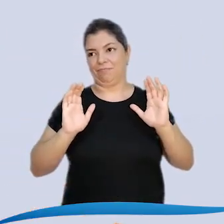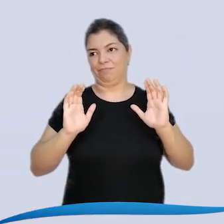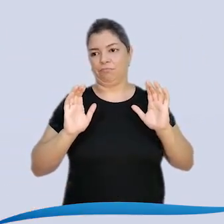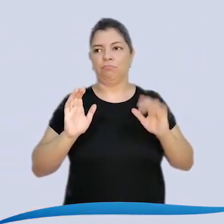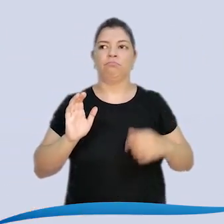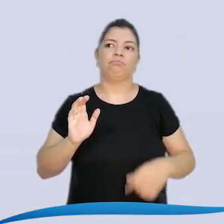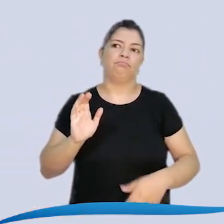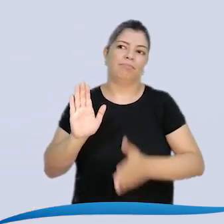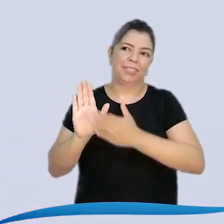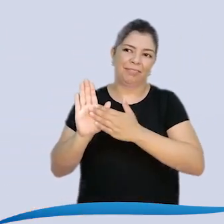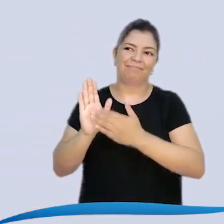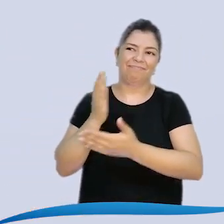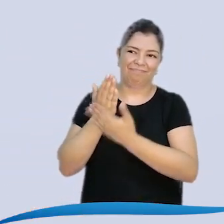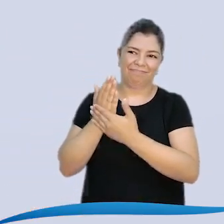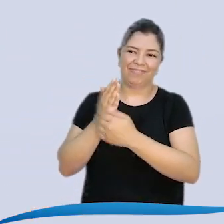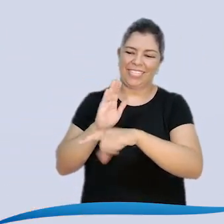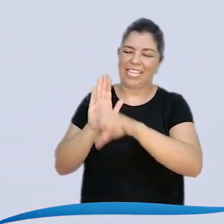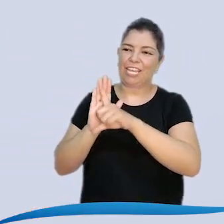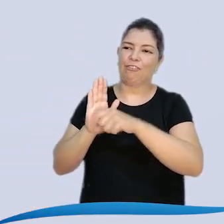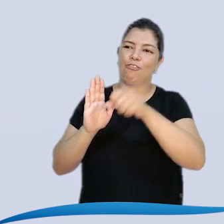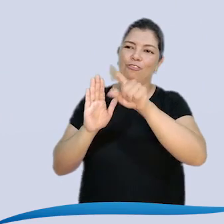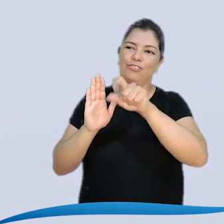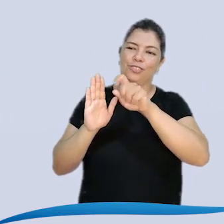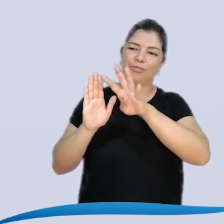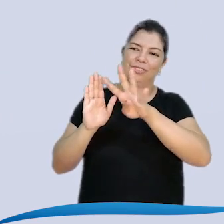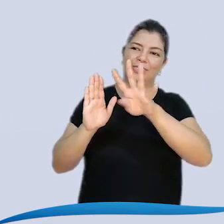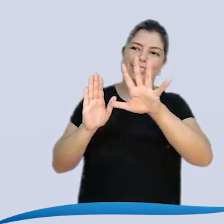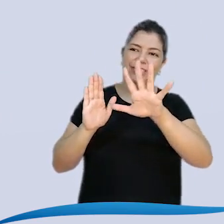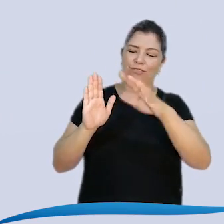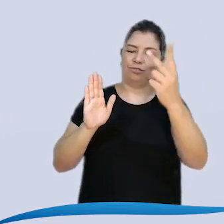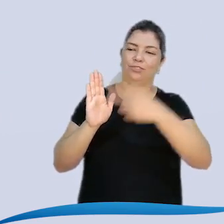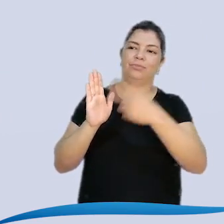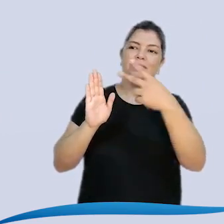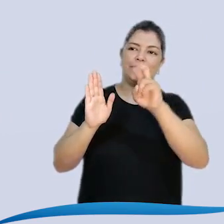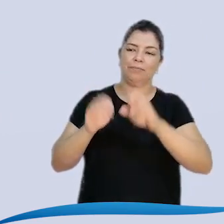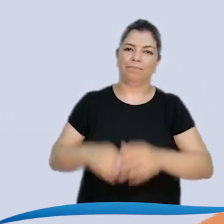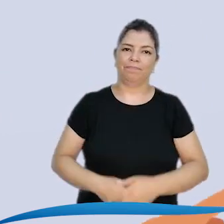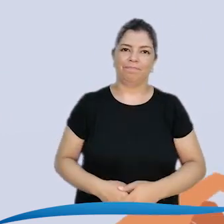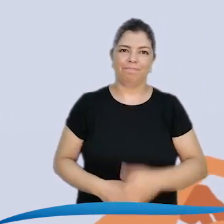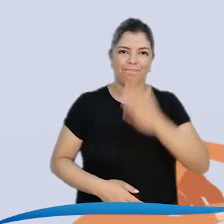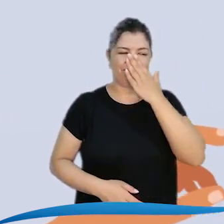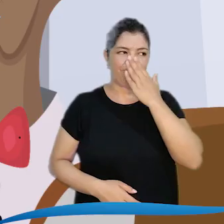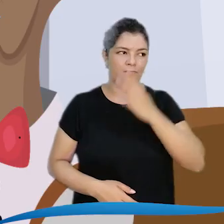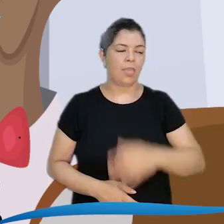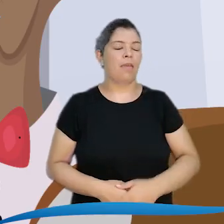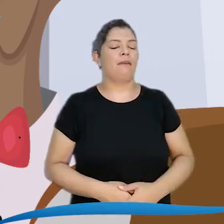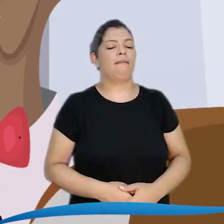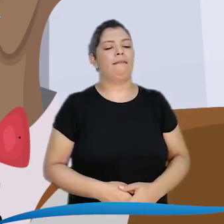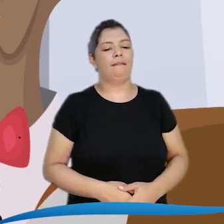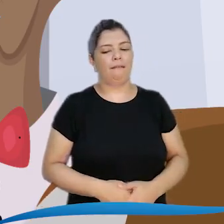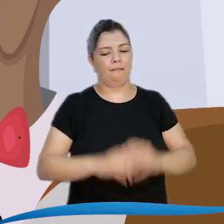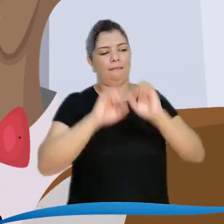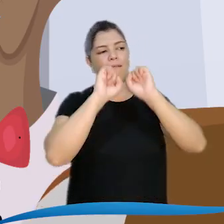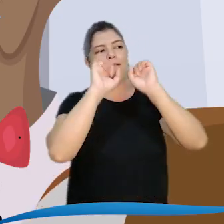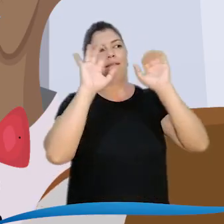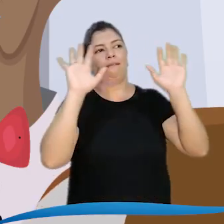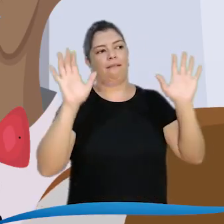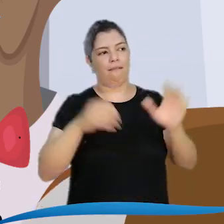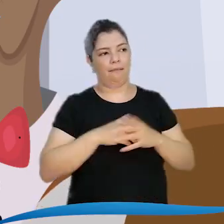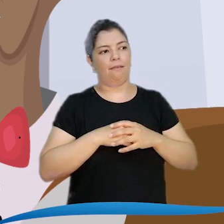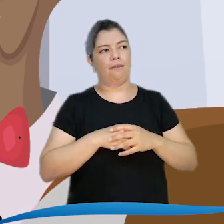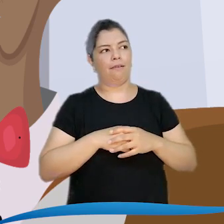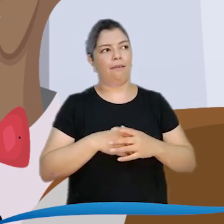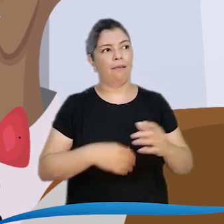cuente con su mayor participación según lo dispuesto por la Ley 1145 de 2007. Ahora sí nos queda